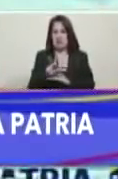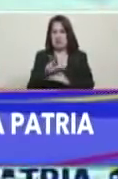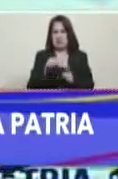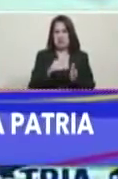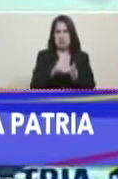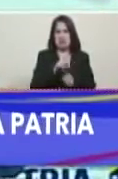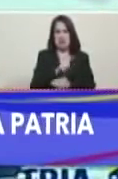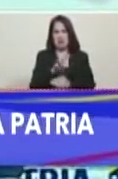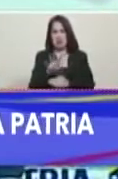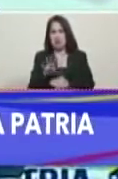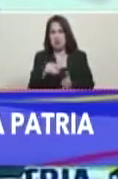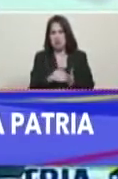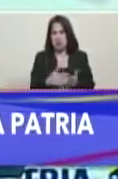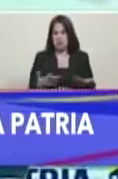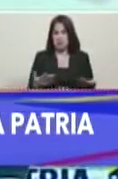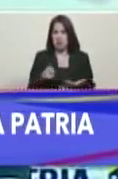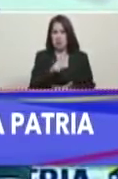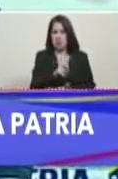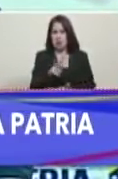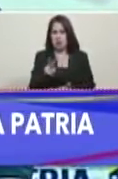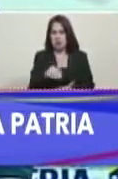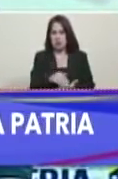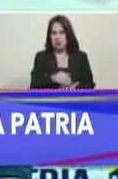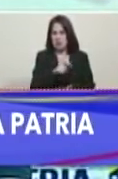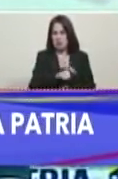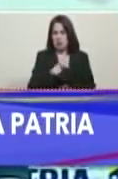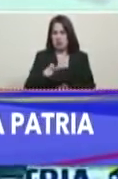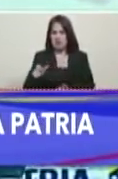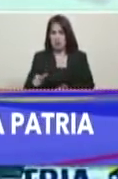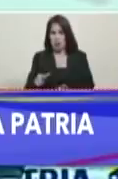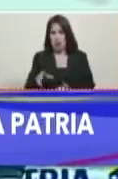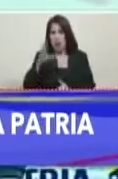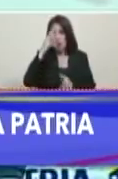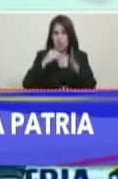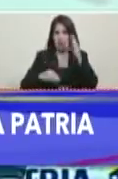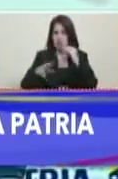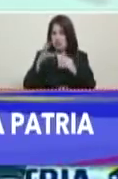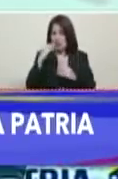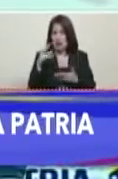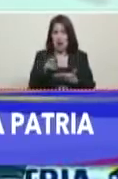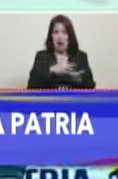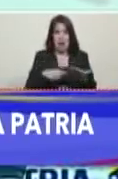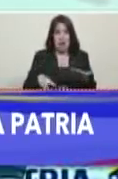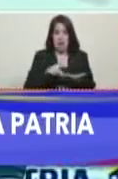14.000, 12.000, 13.000 personas al año.